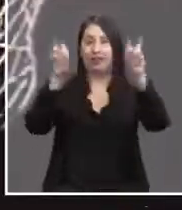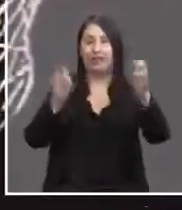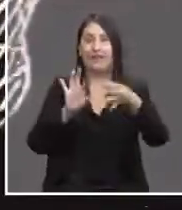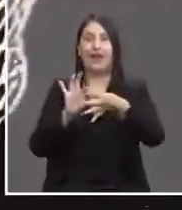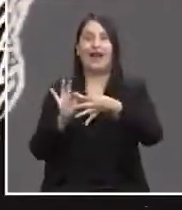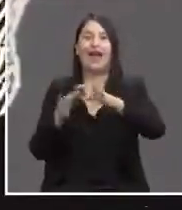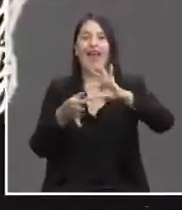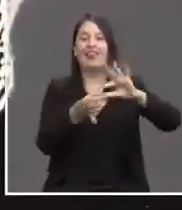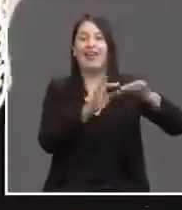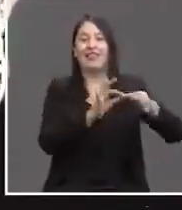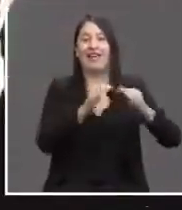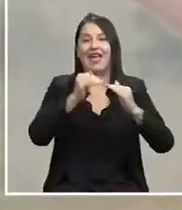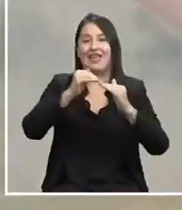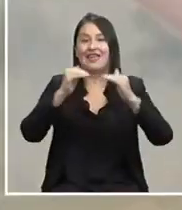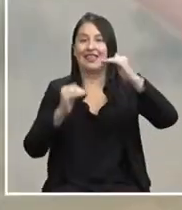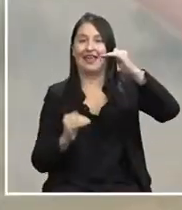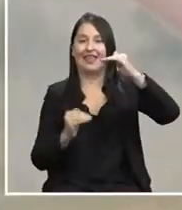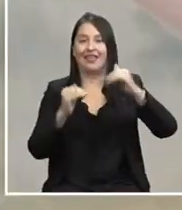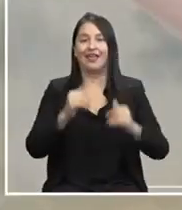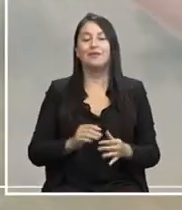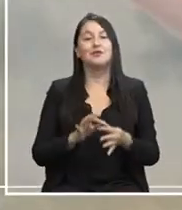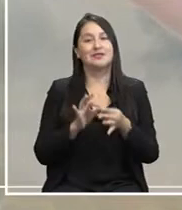gracias.